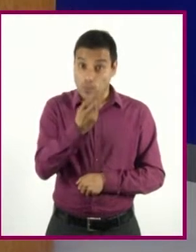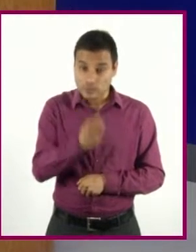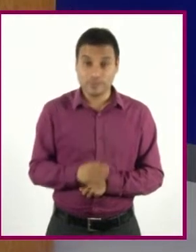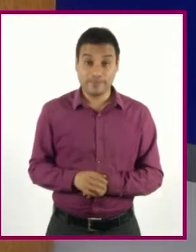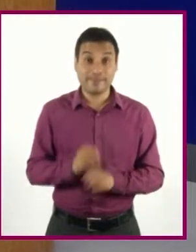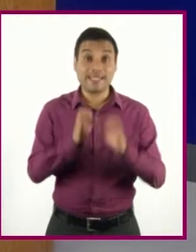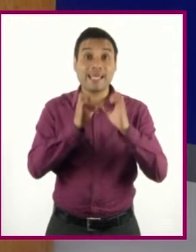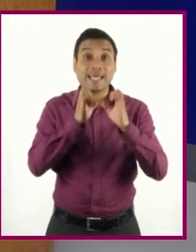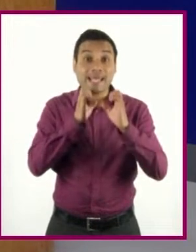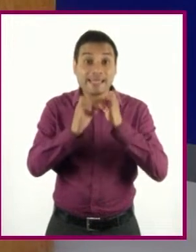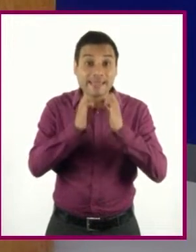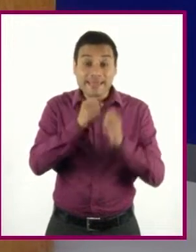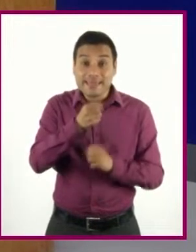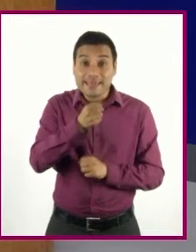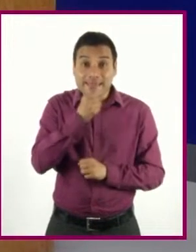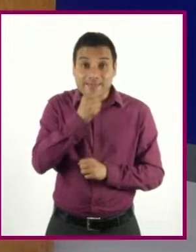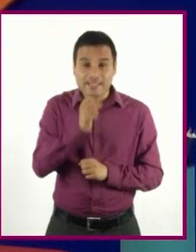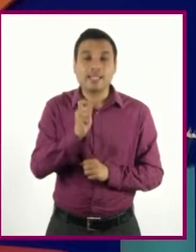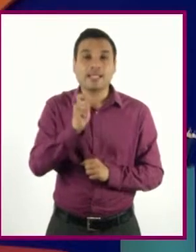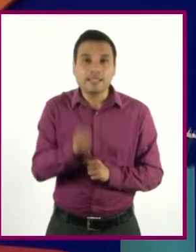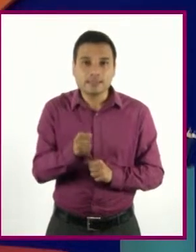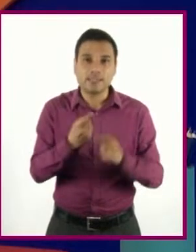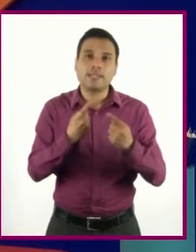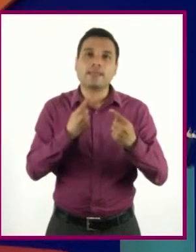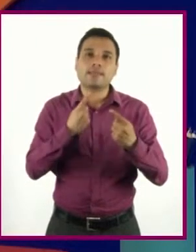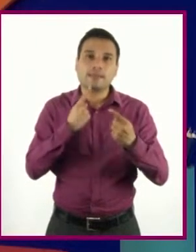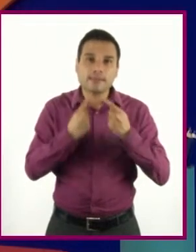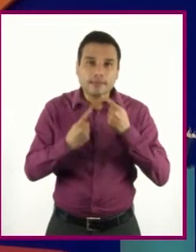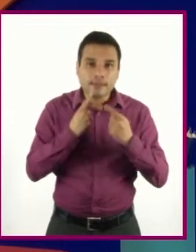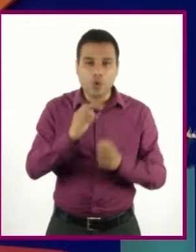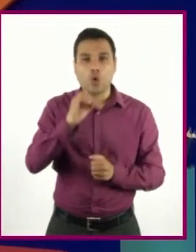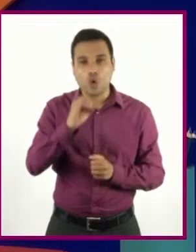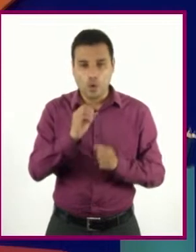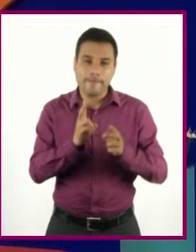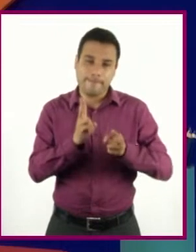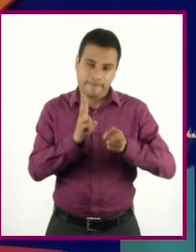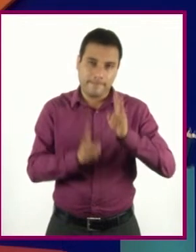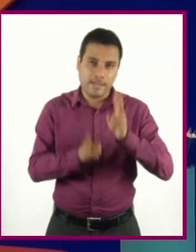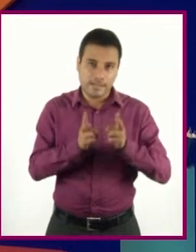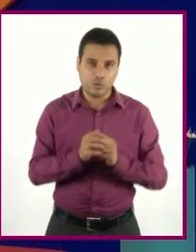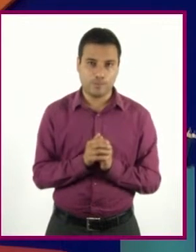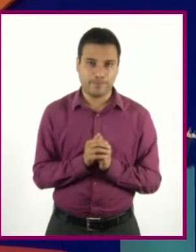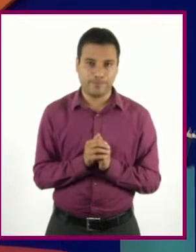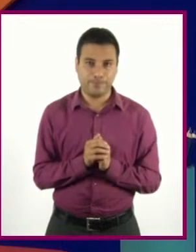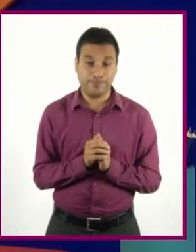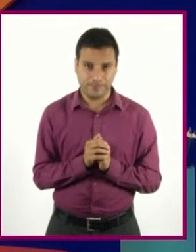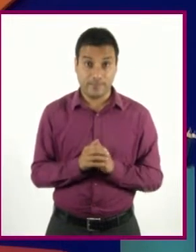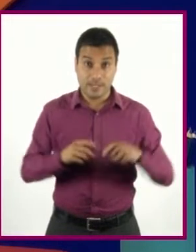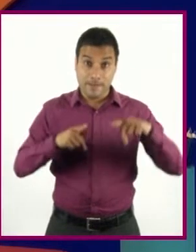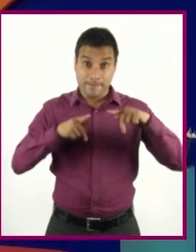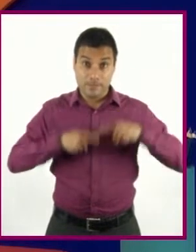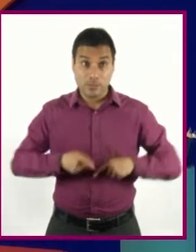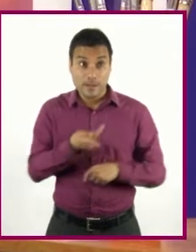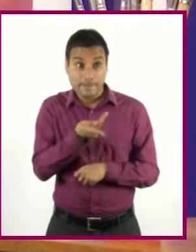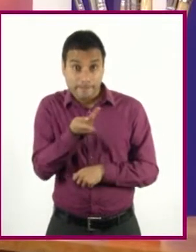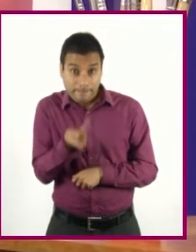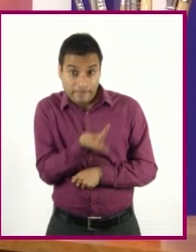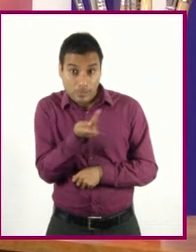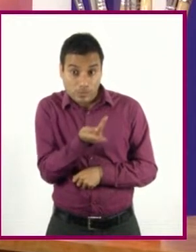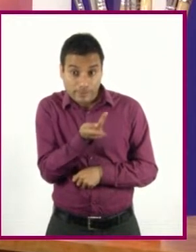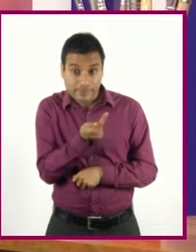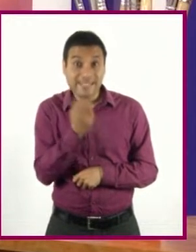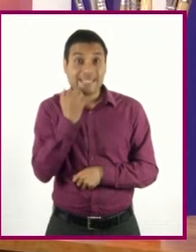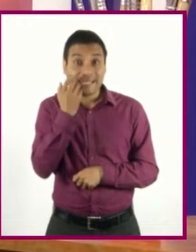entrevista es un diálogo o conversación. Por otro lado, el entrevistador busca que el